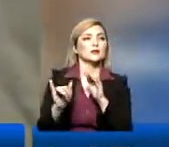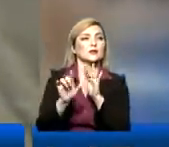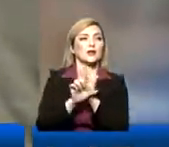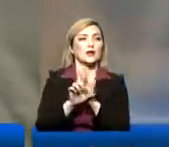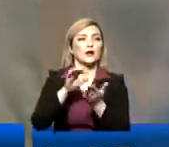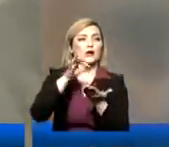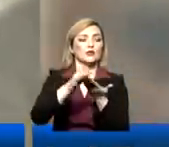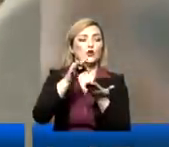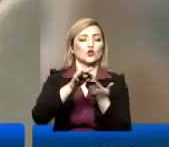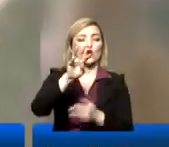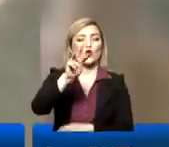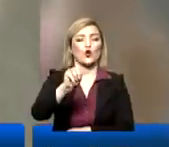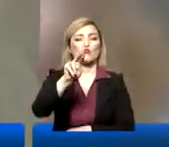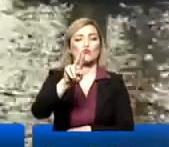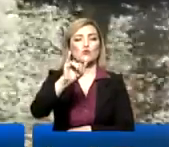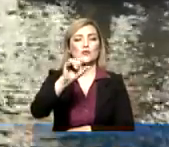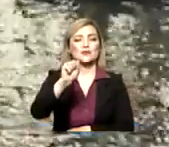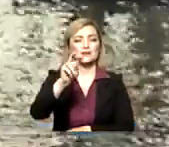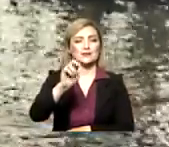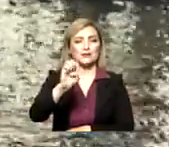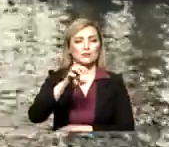cantón Huizne, esto en la provincia de Esmeraldas.